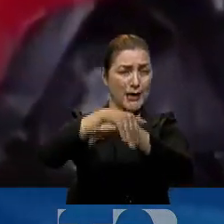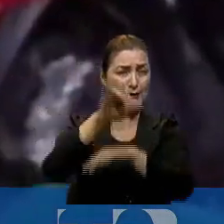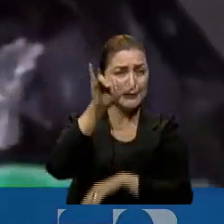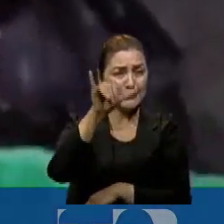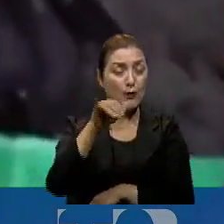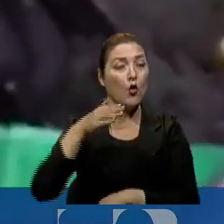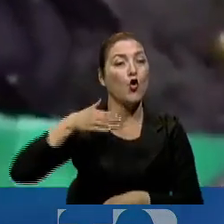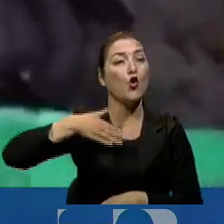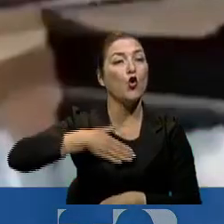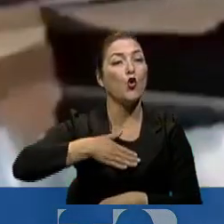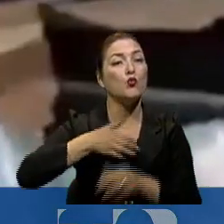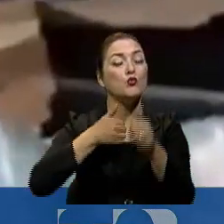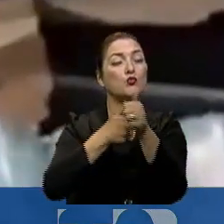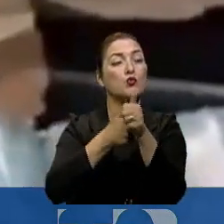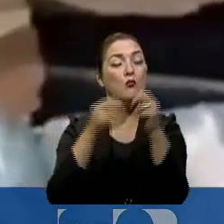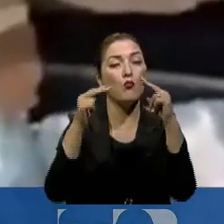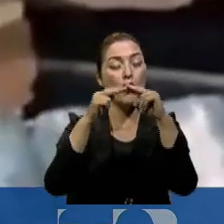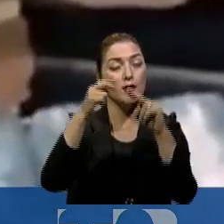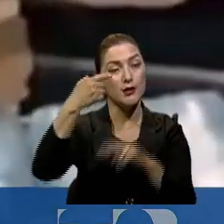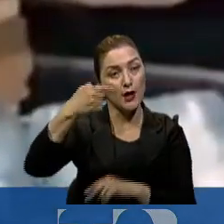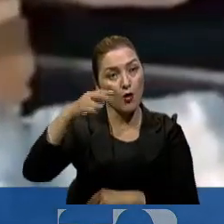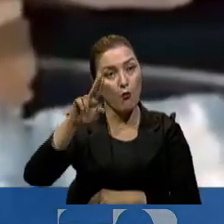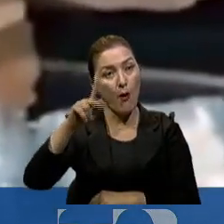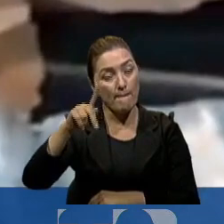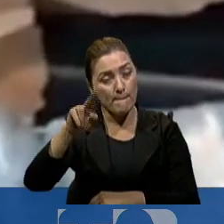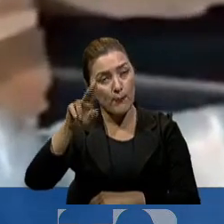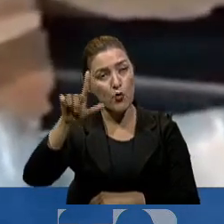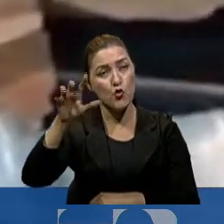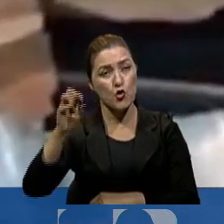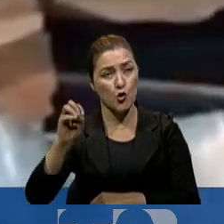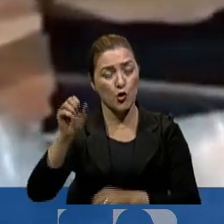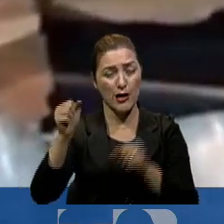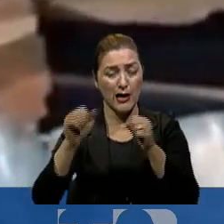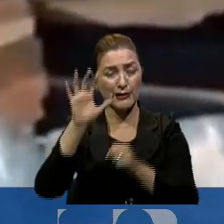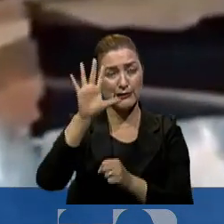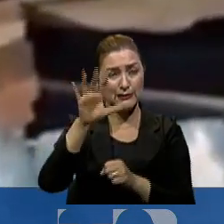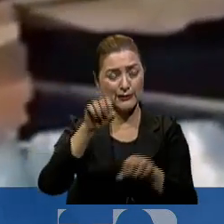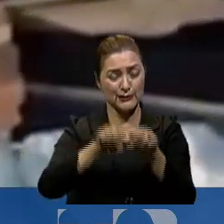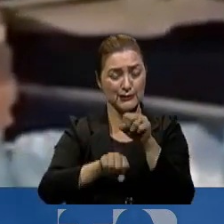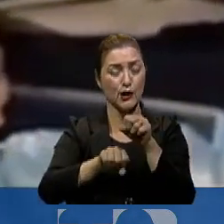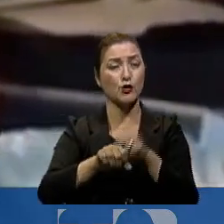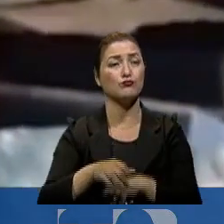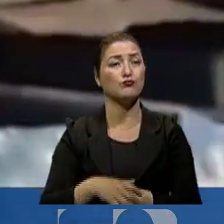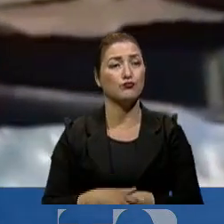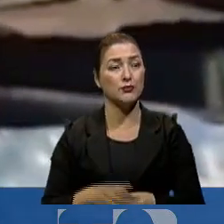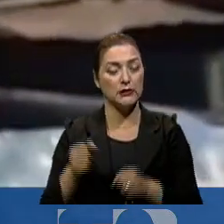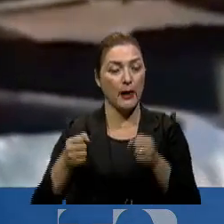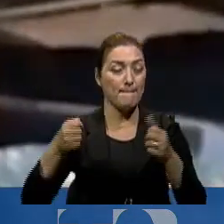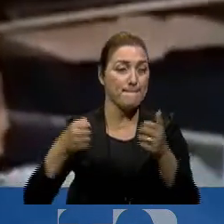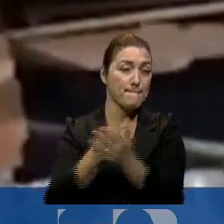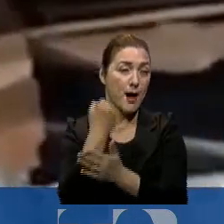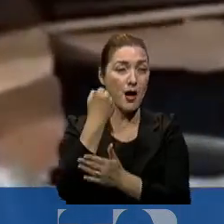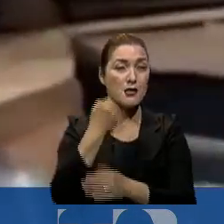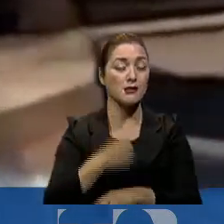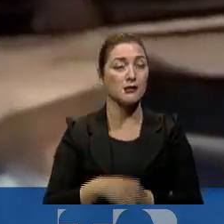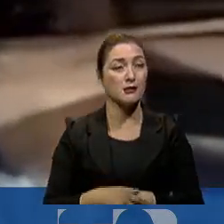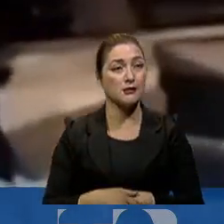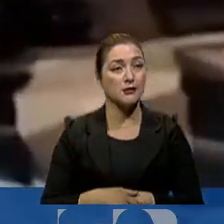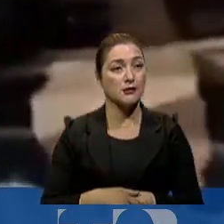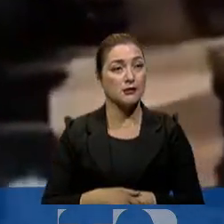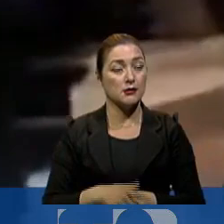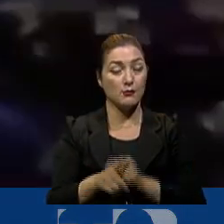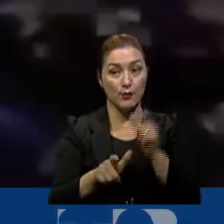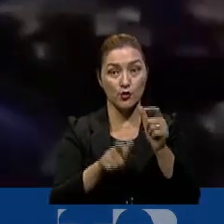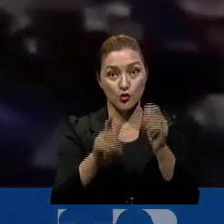Simón Bolívar a la altura del puente de Guápulo. 5 carros resultaron afectados por este choque múltiple. Varias personas